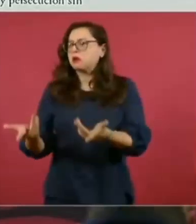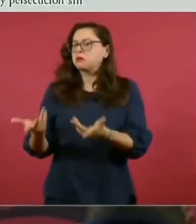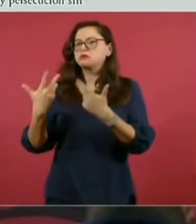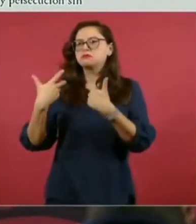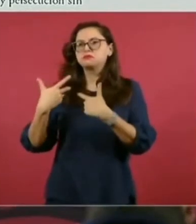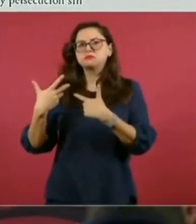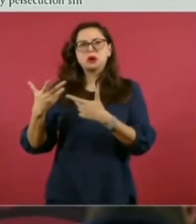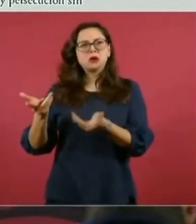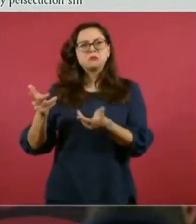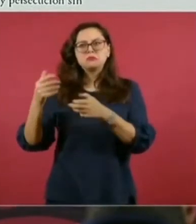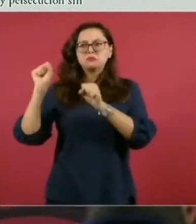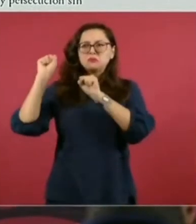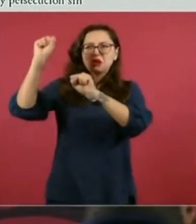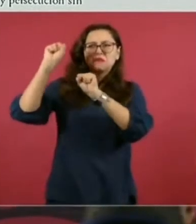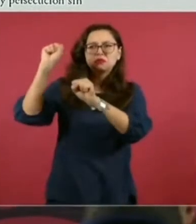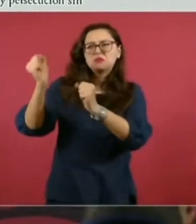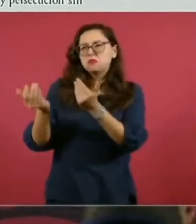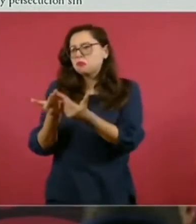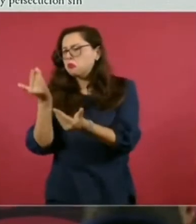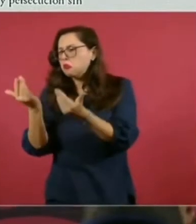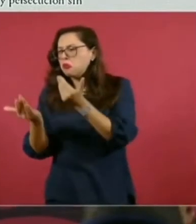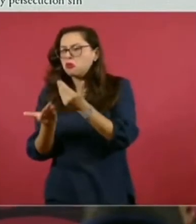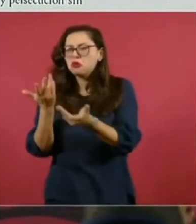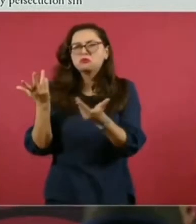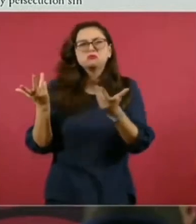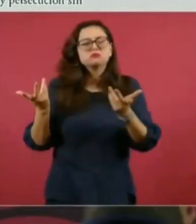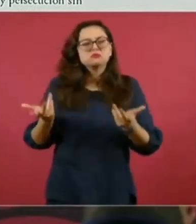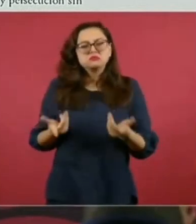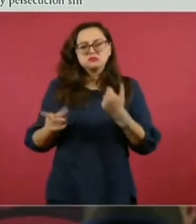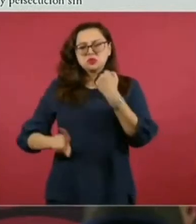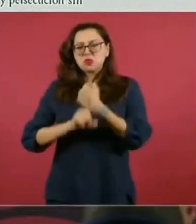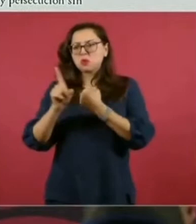Entre otras cosas, porque